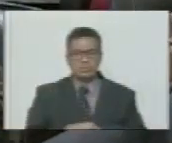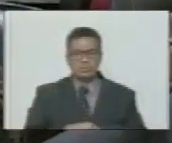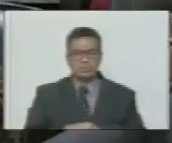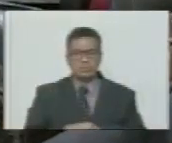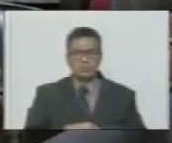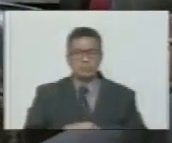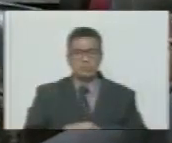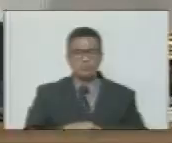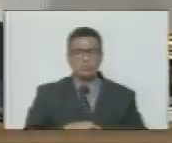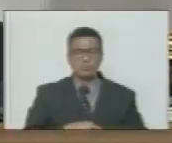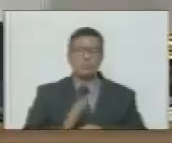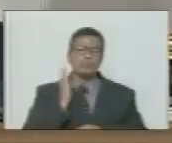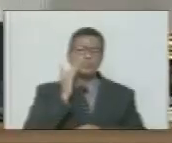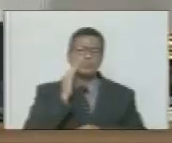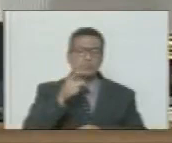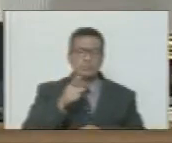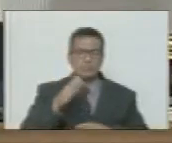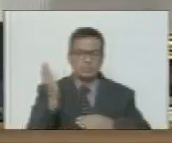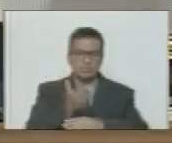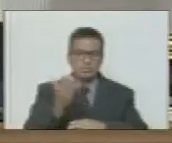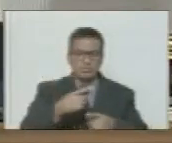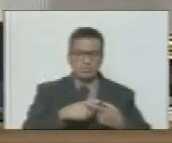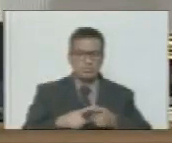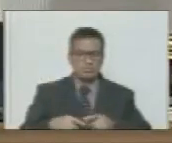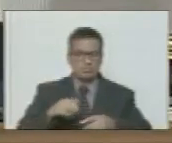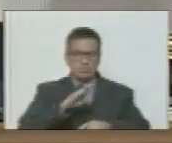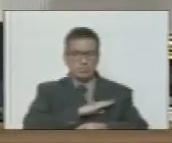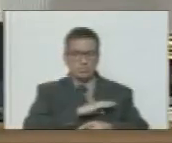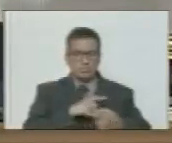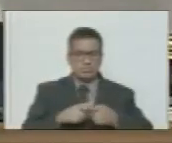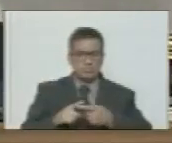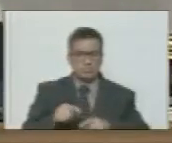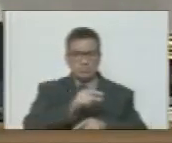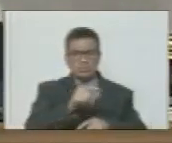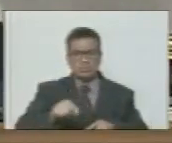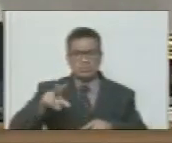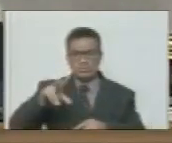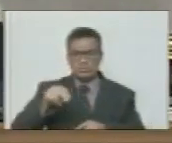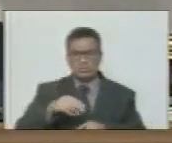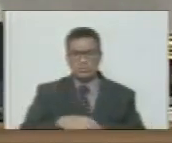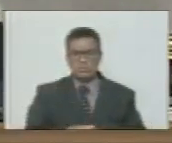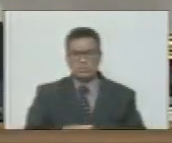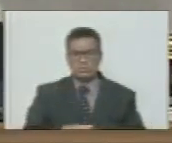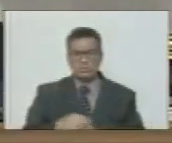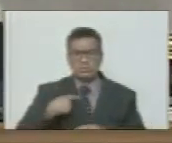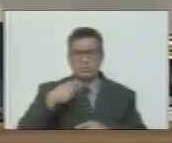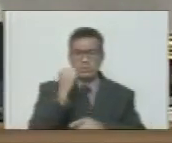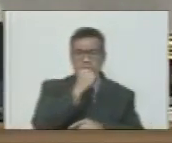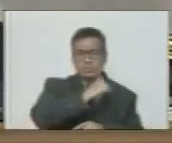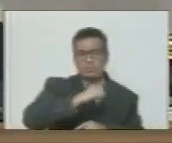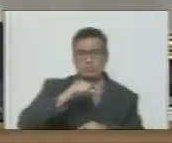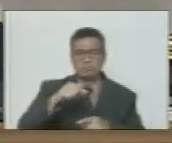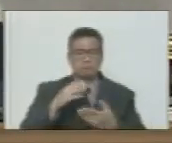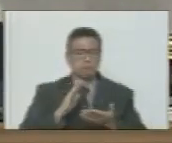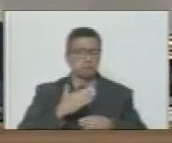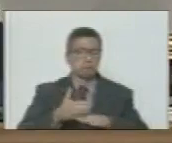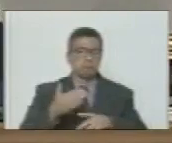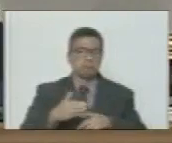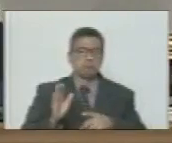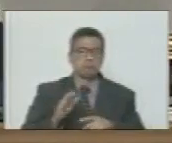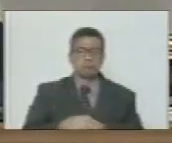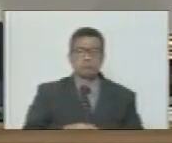estamos favoreciendo los delitos, o sea, estamos penalizando los delitos contra la propiedad, pero los delitos contra las personas no. O sea, puede matar a una gente y no